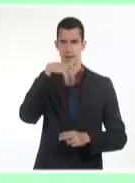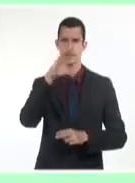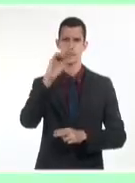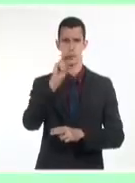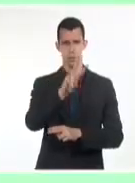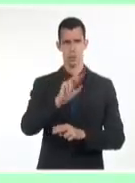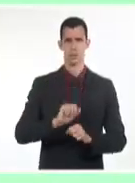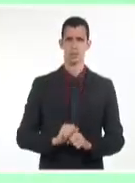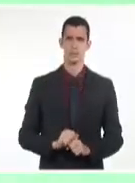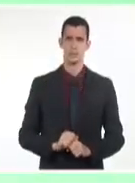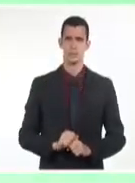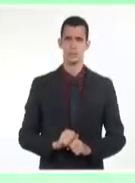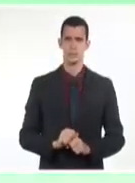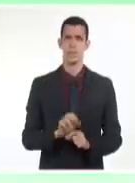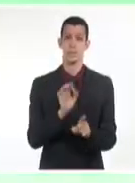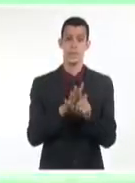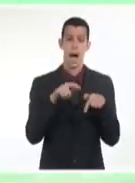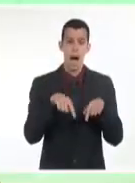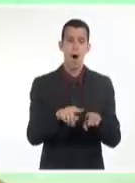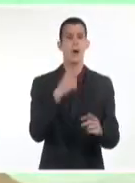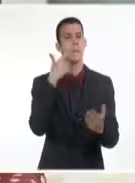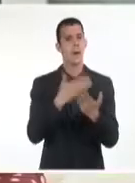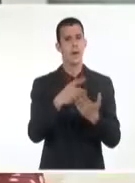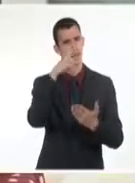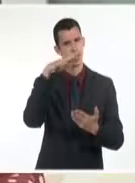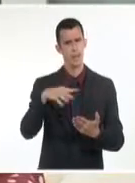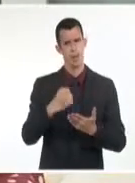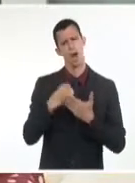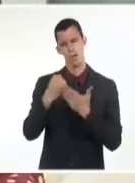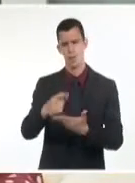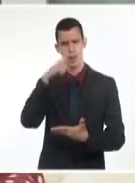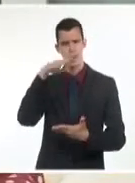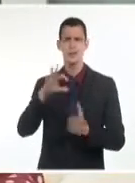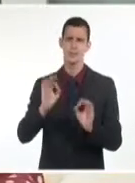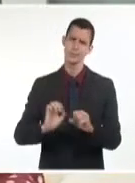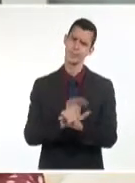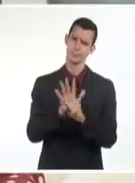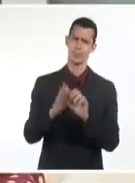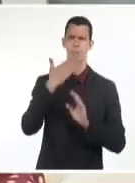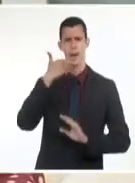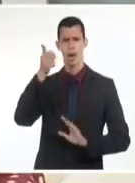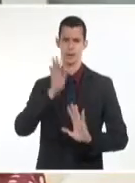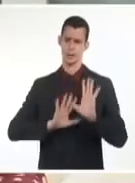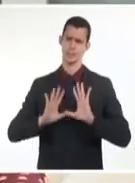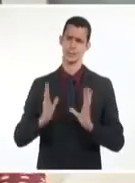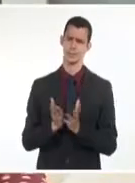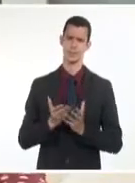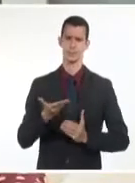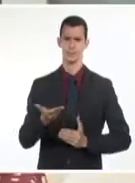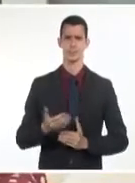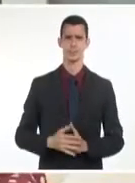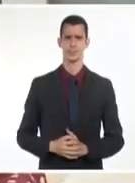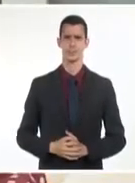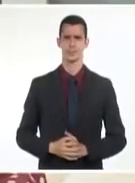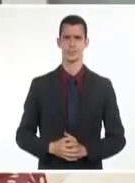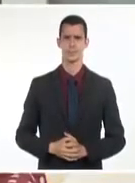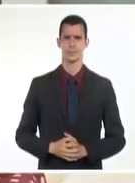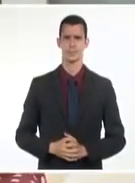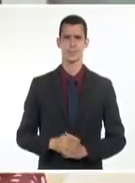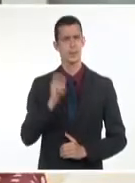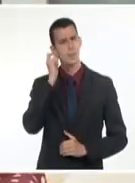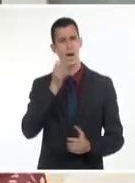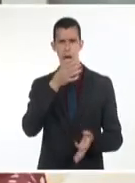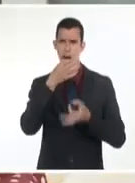en función de la salud de los que saben querer. Esta aprobación está basada y sustentada, ¿no?, en